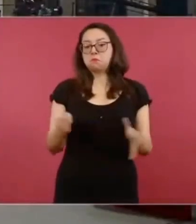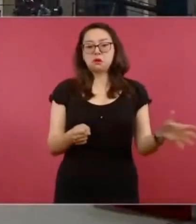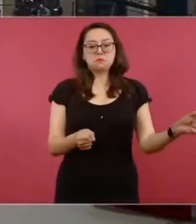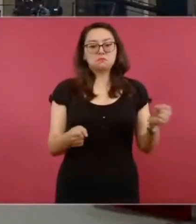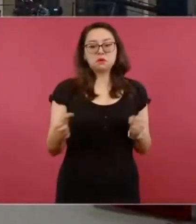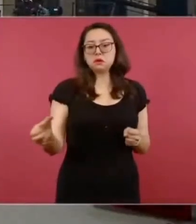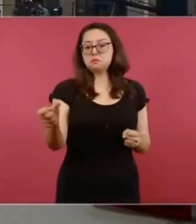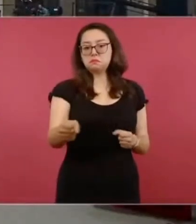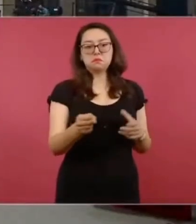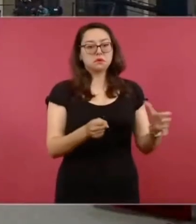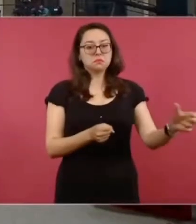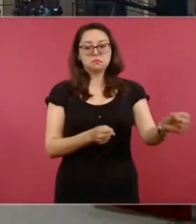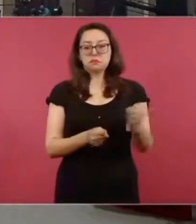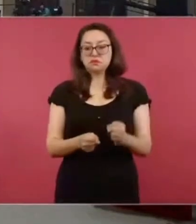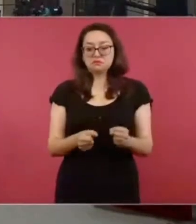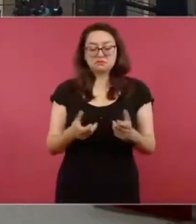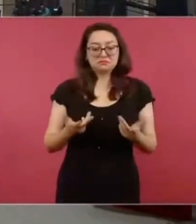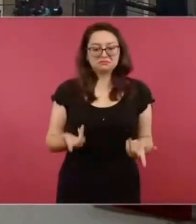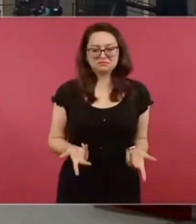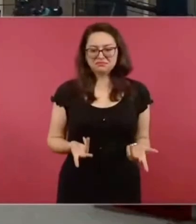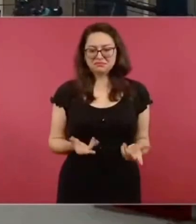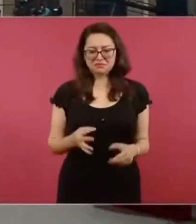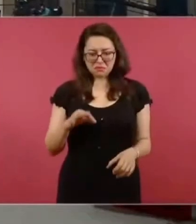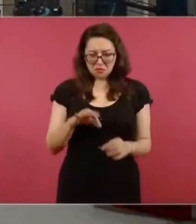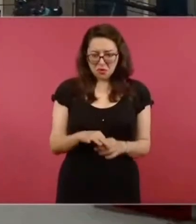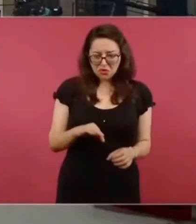apenas se logra